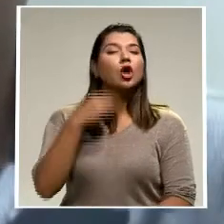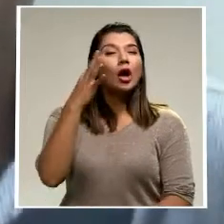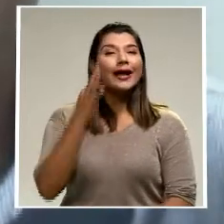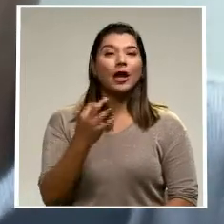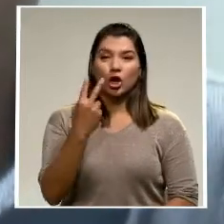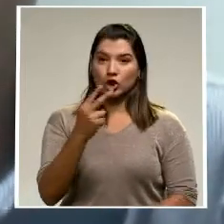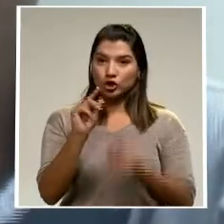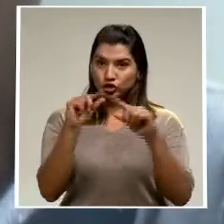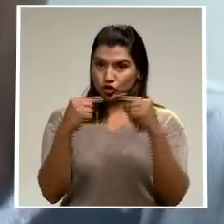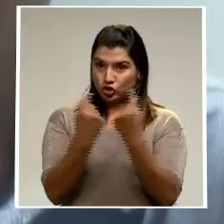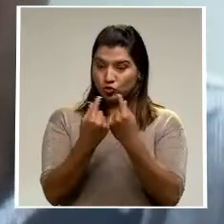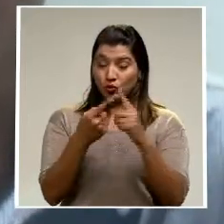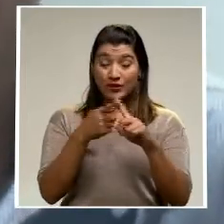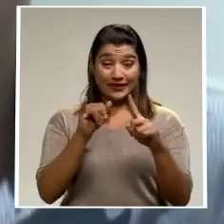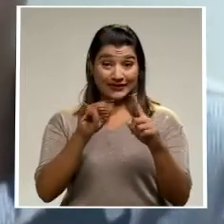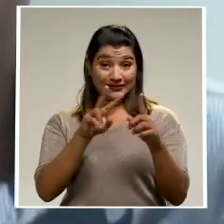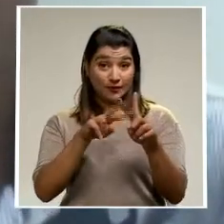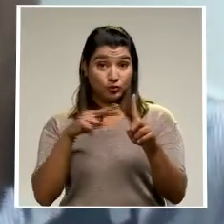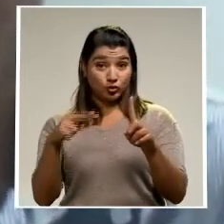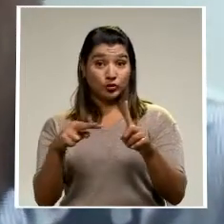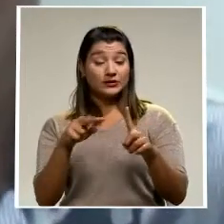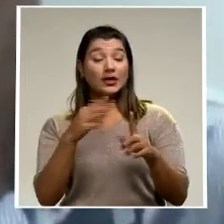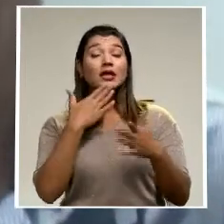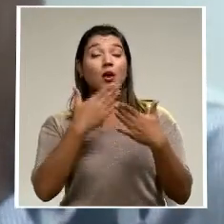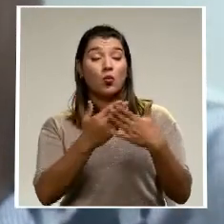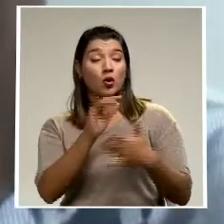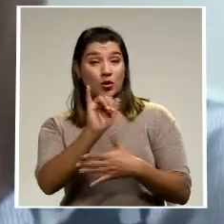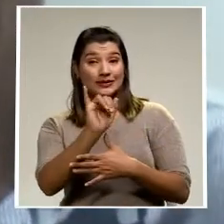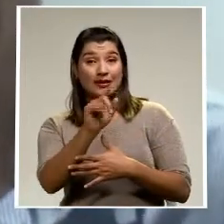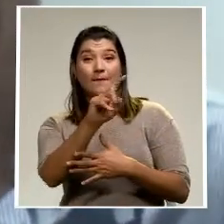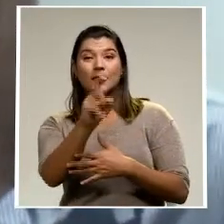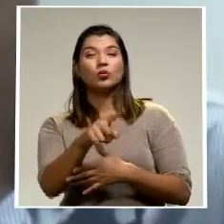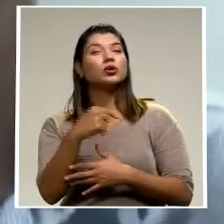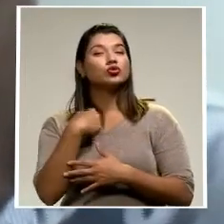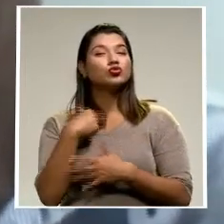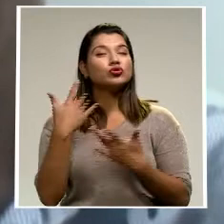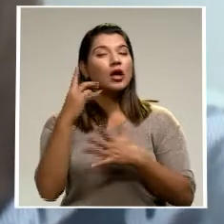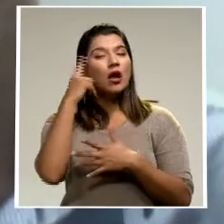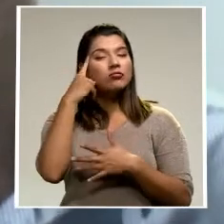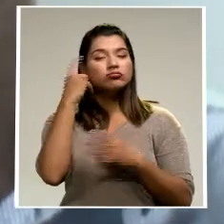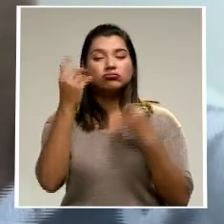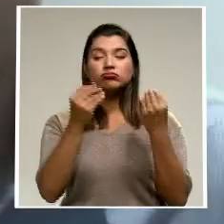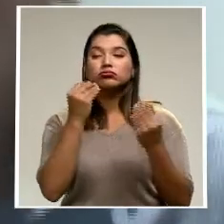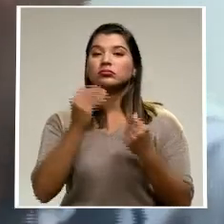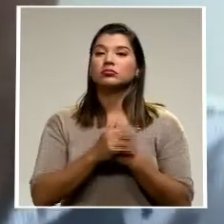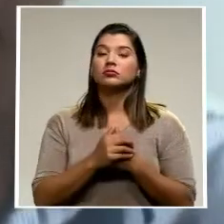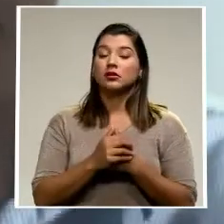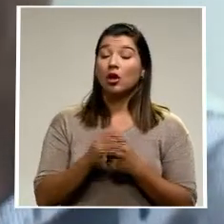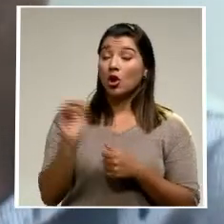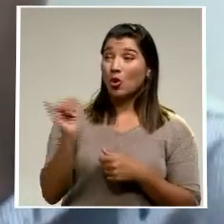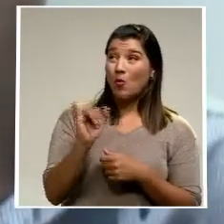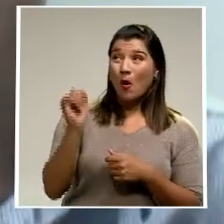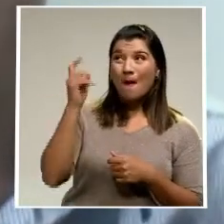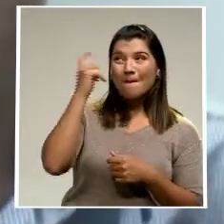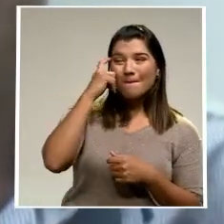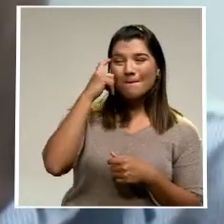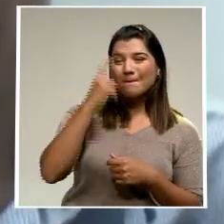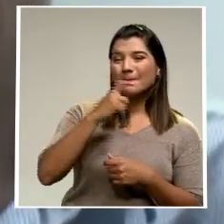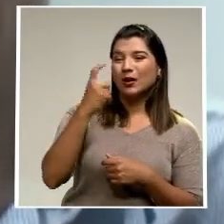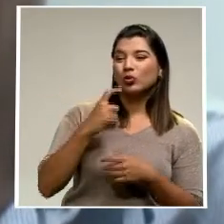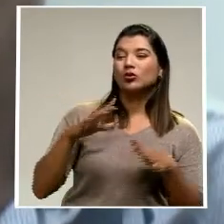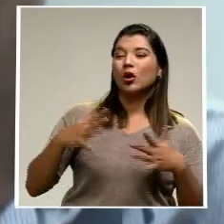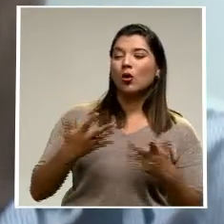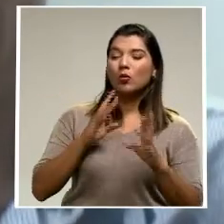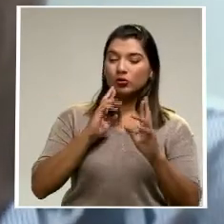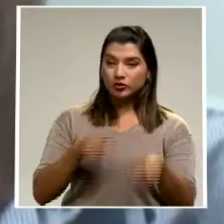Ernesto, en ese sentido, que he dicho que hacer la pregunta porque hace rato la vengo pensando como pregunta y ver cómo dar la